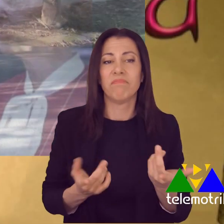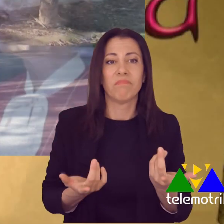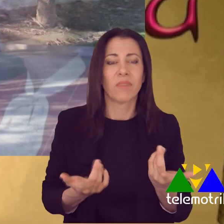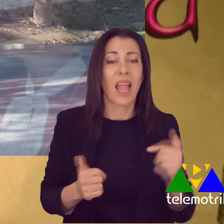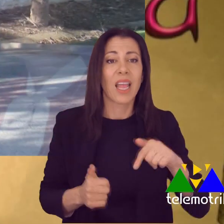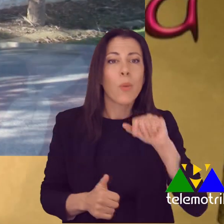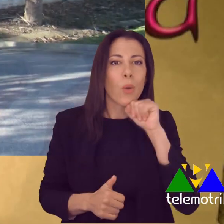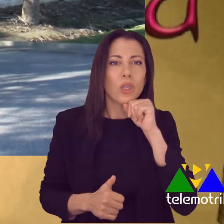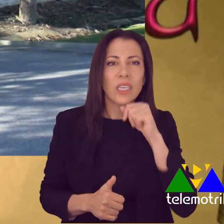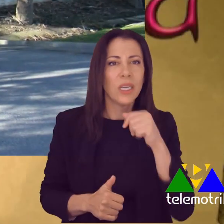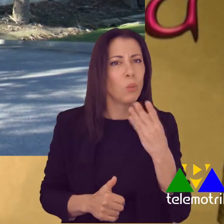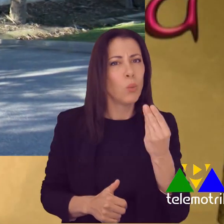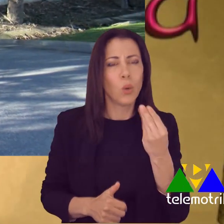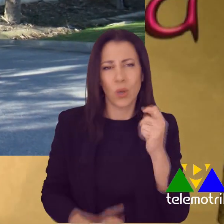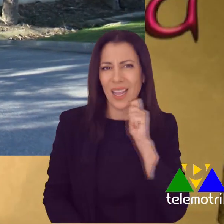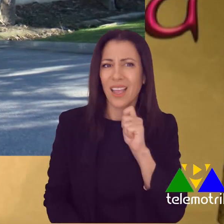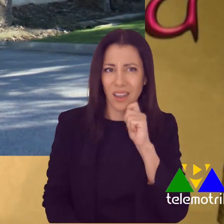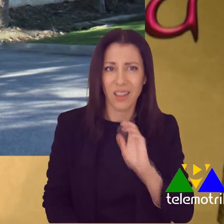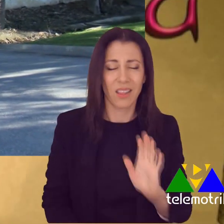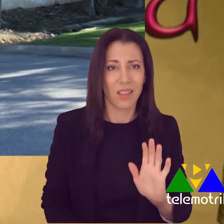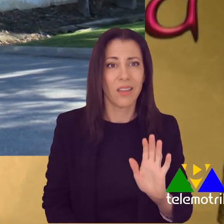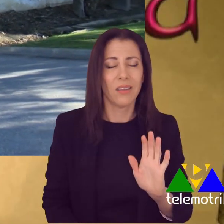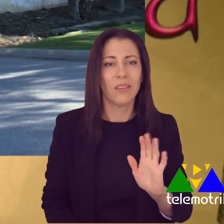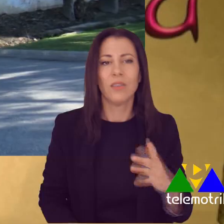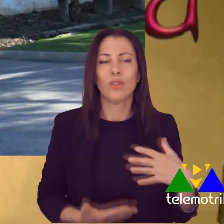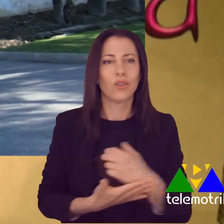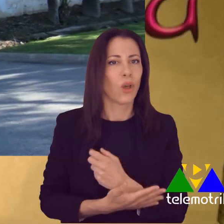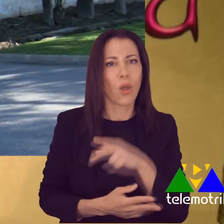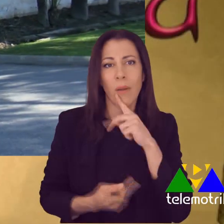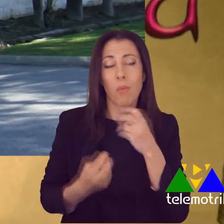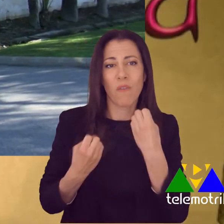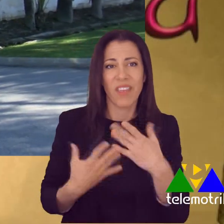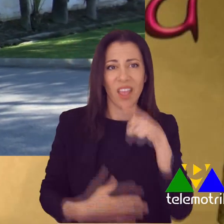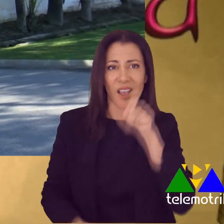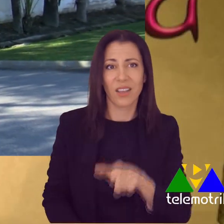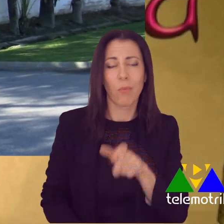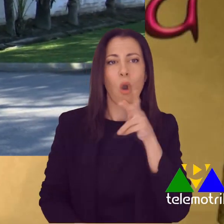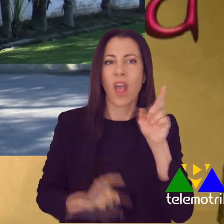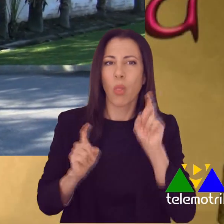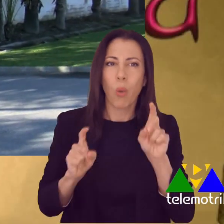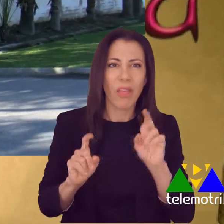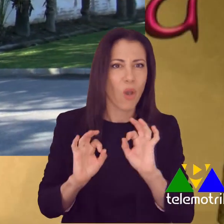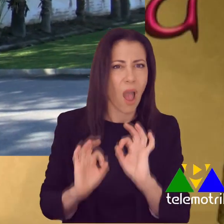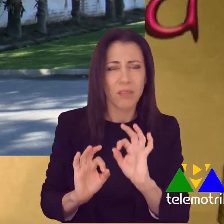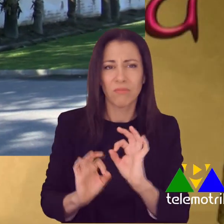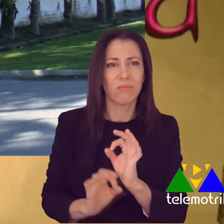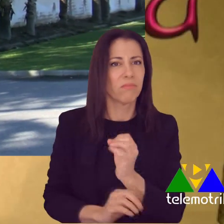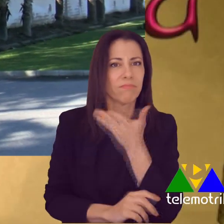Motril eran personas muy queridas. Todo el mundo hablaba muy bien de ellos, de su educación, de